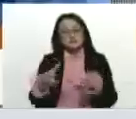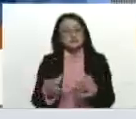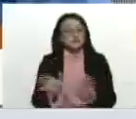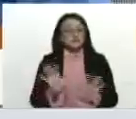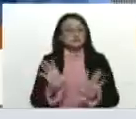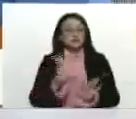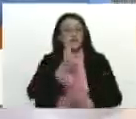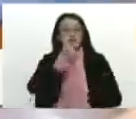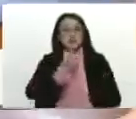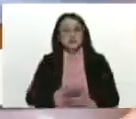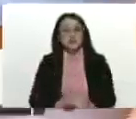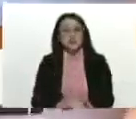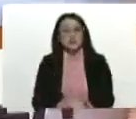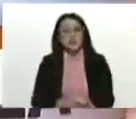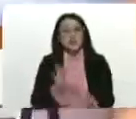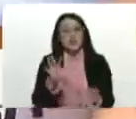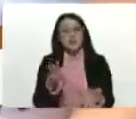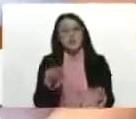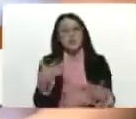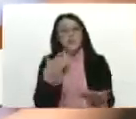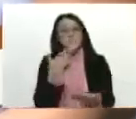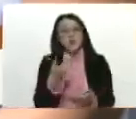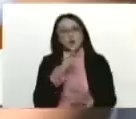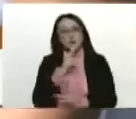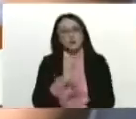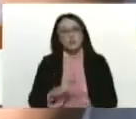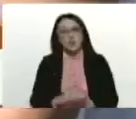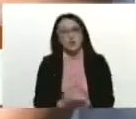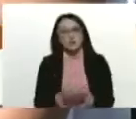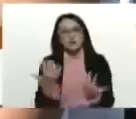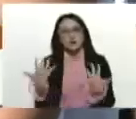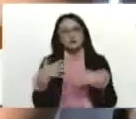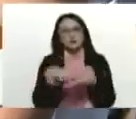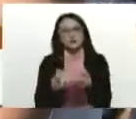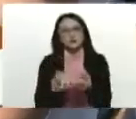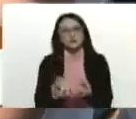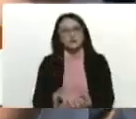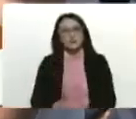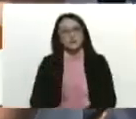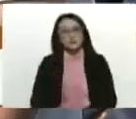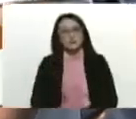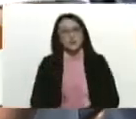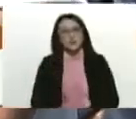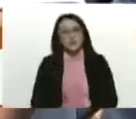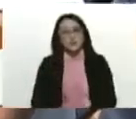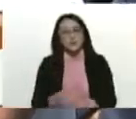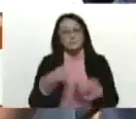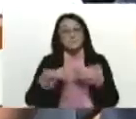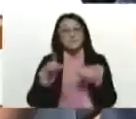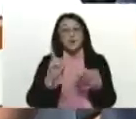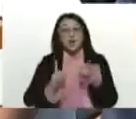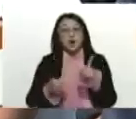subsidio Cuál es la mejor respuesta frente a esto la integración pero algunos